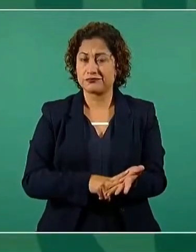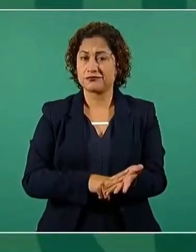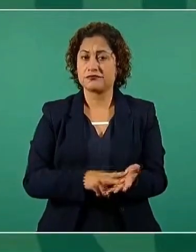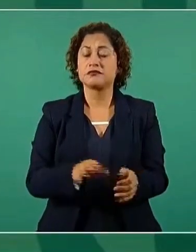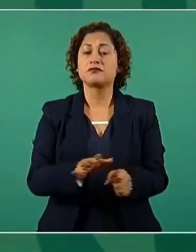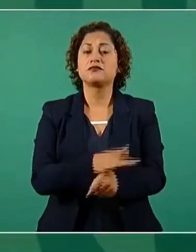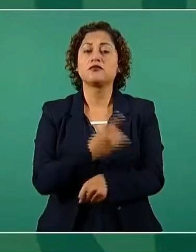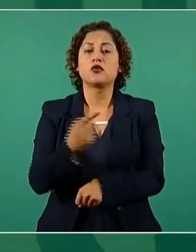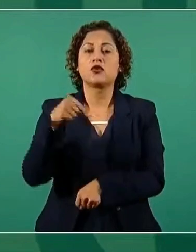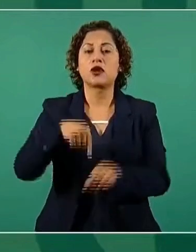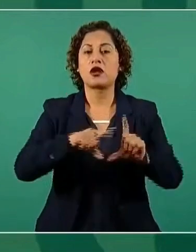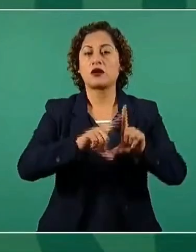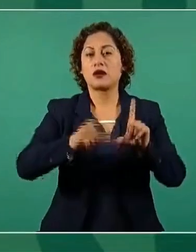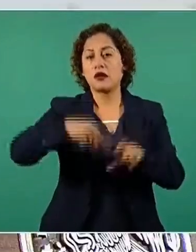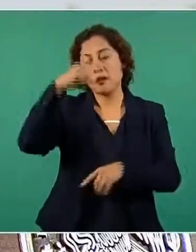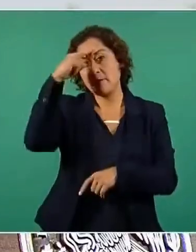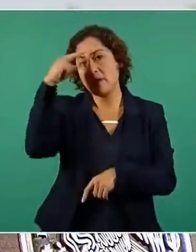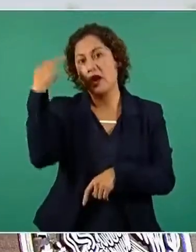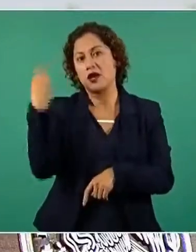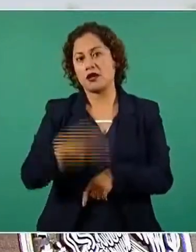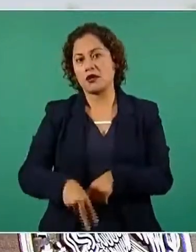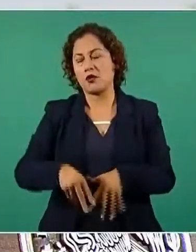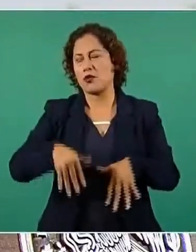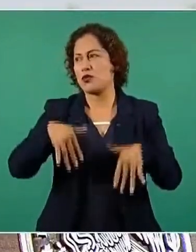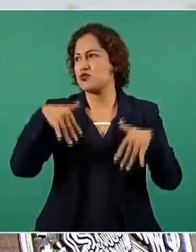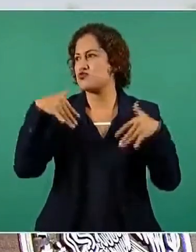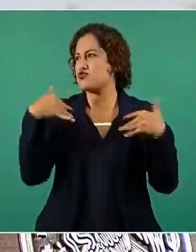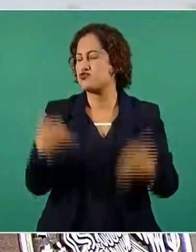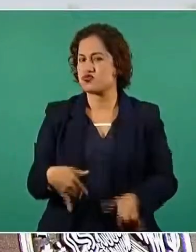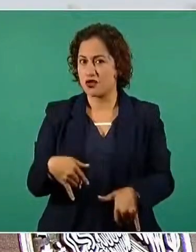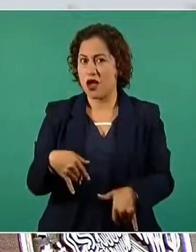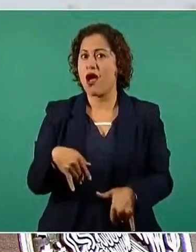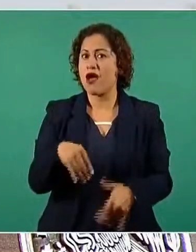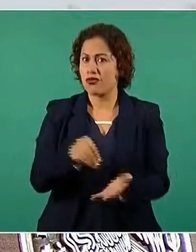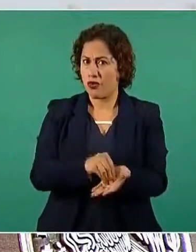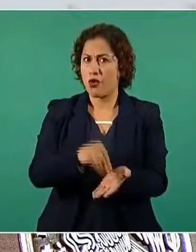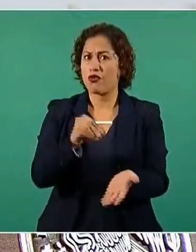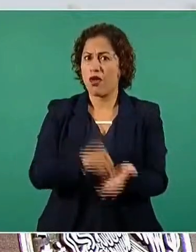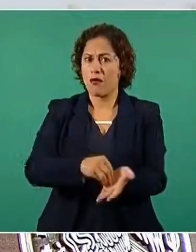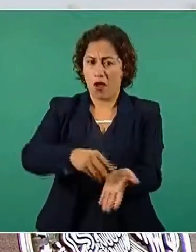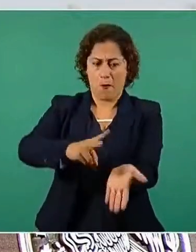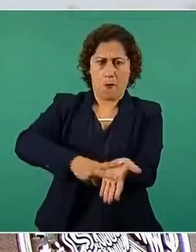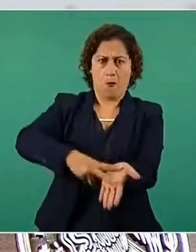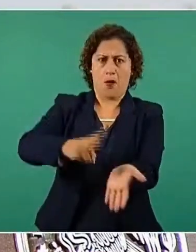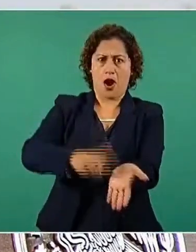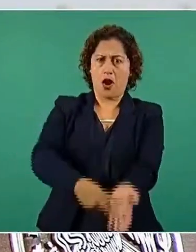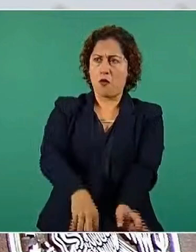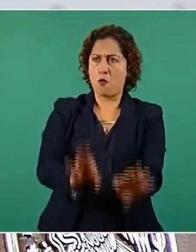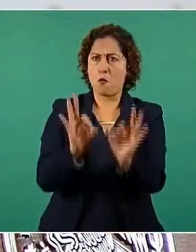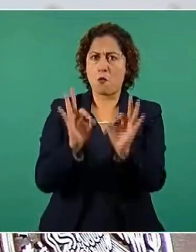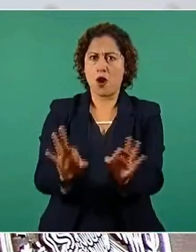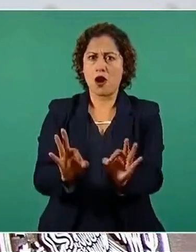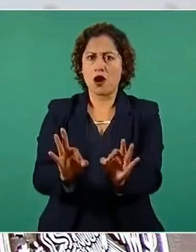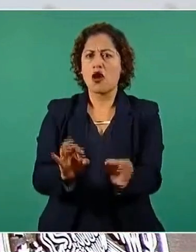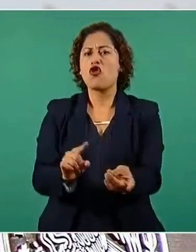del pueblo de México vienen de lejos y esos valores